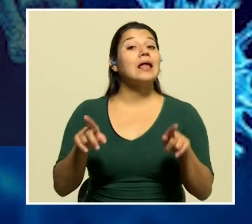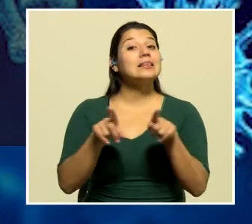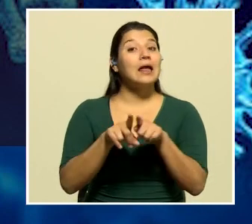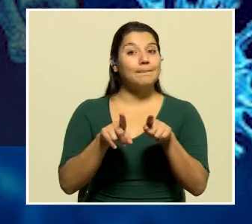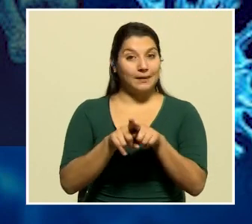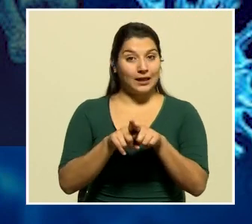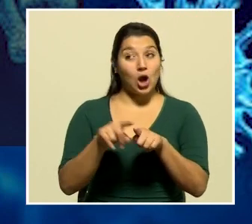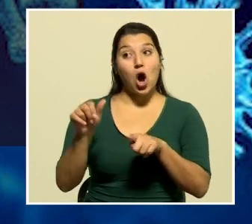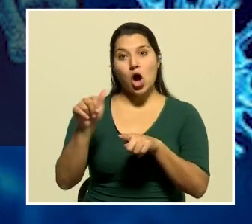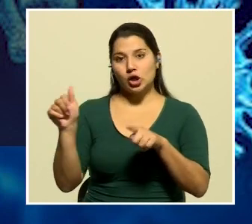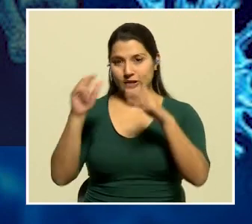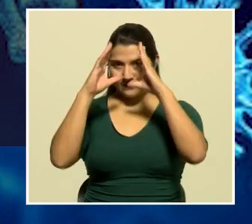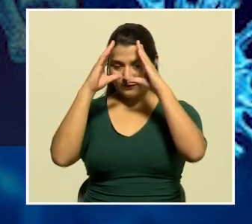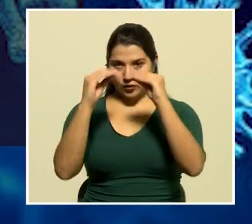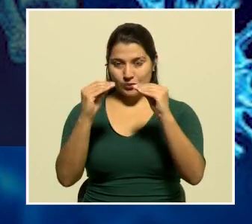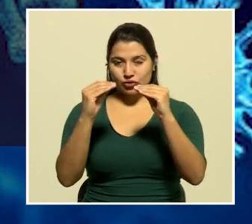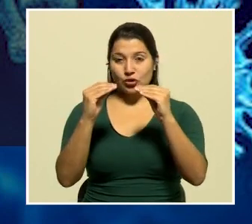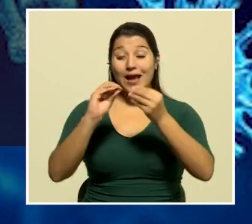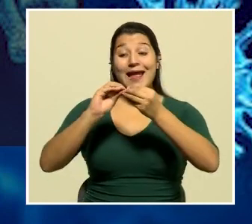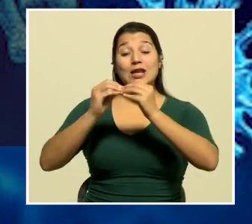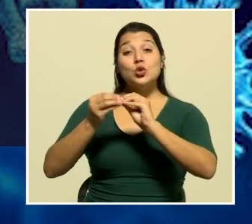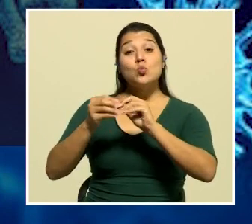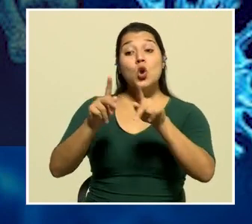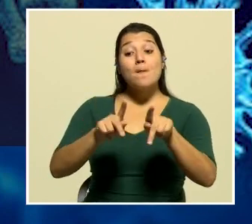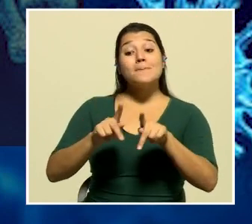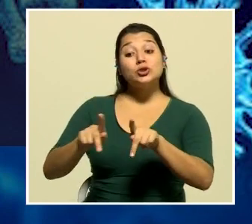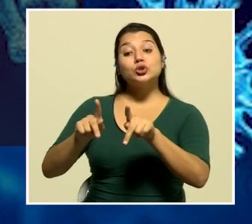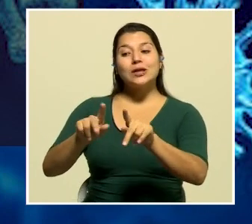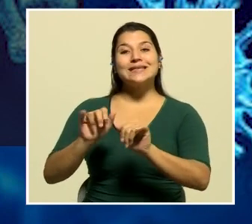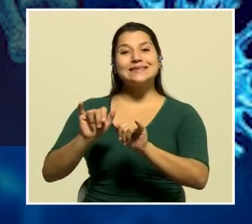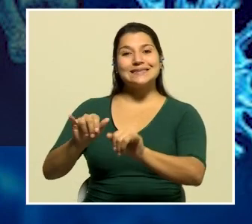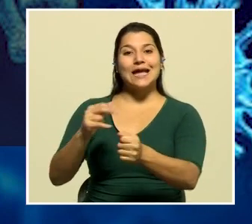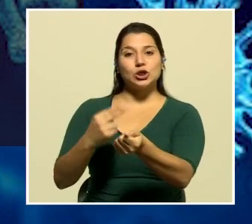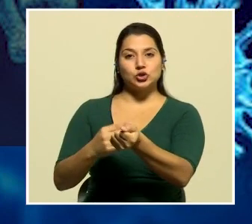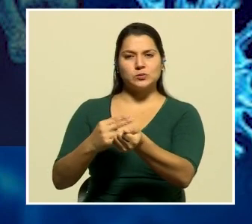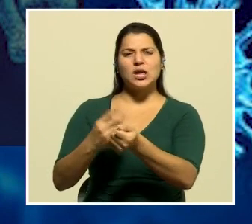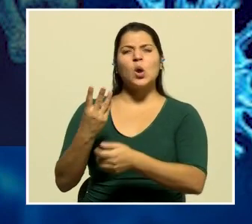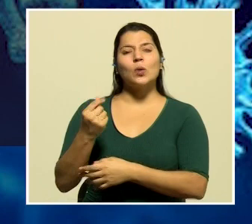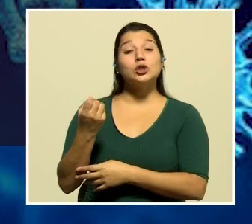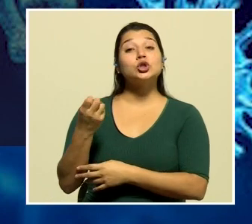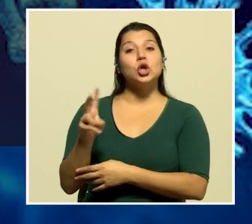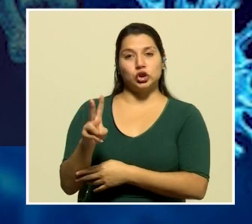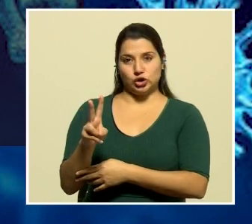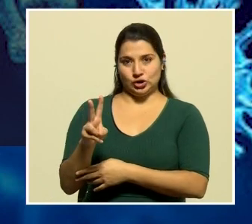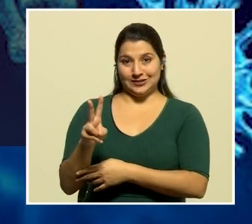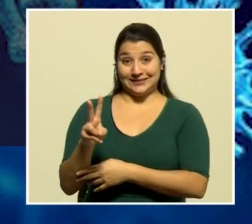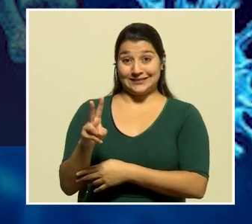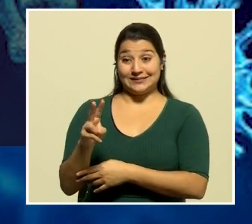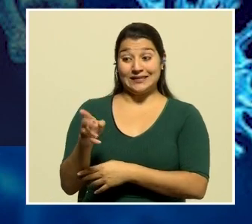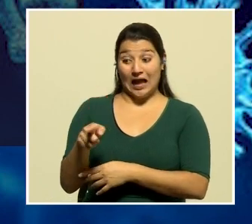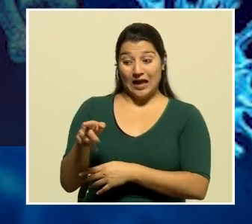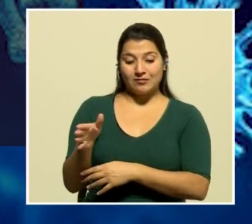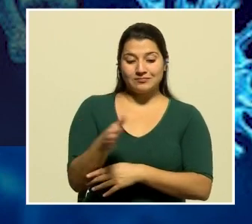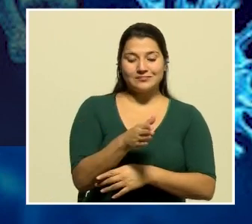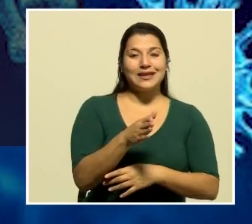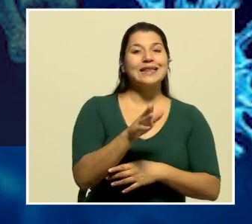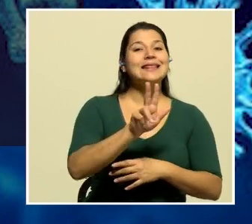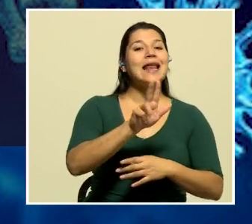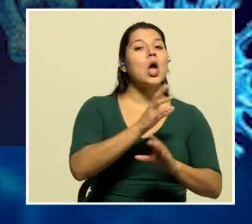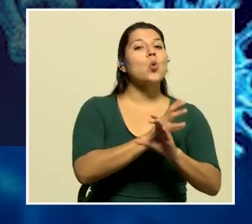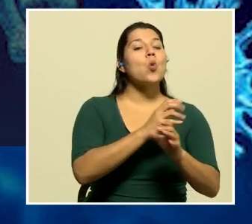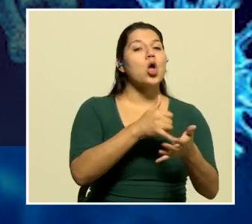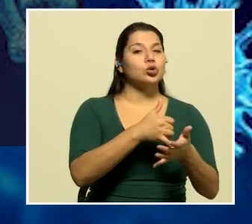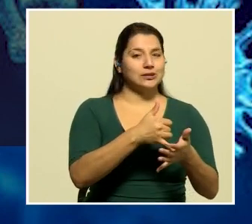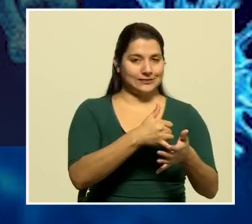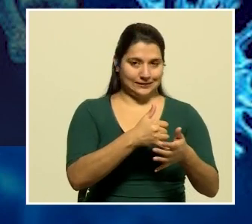También en otros datos, la cantidad de internados es de 12 personas, 3 personas en unidades de cuidados intensivos,